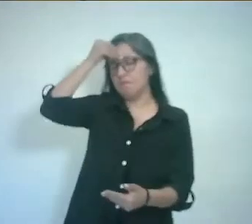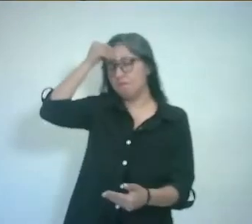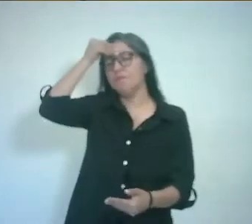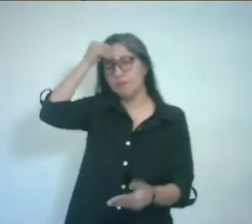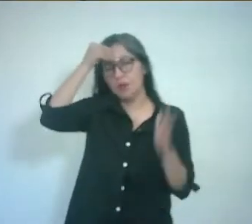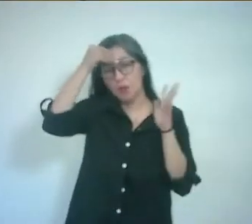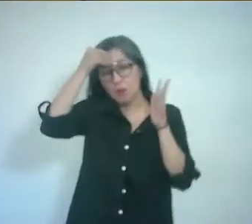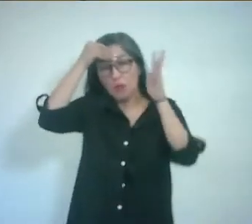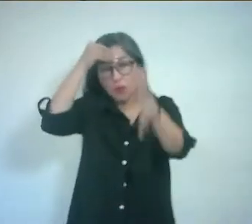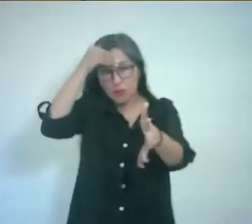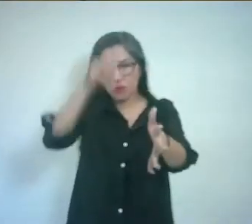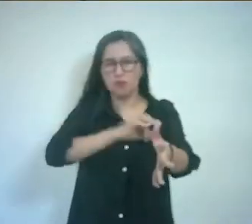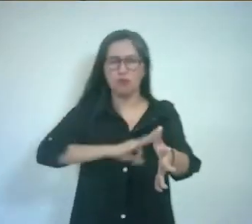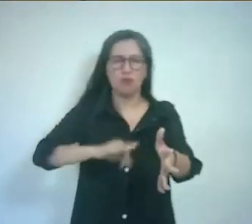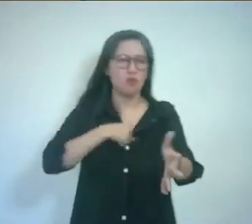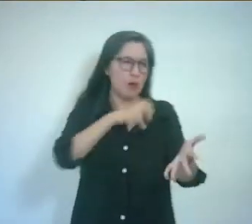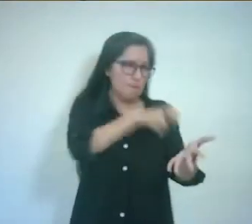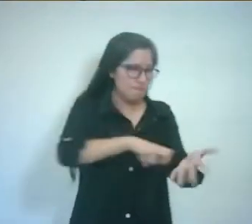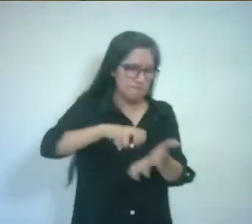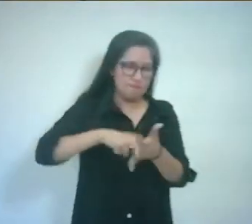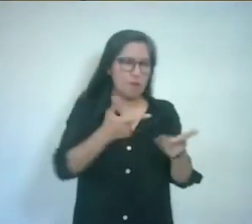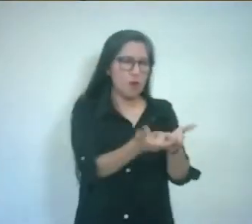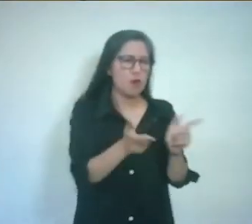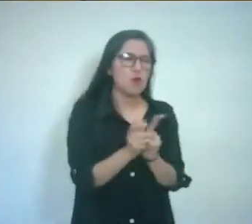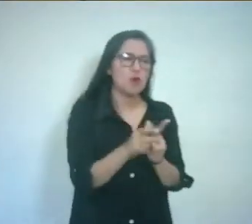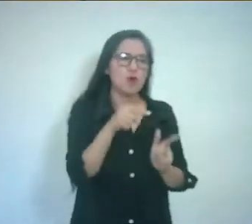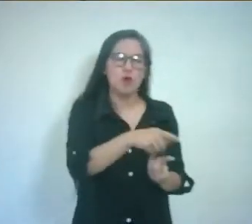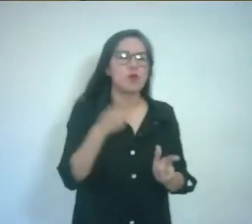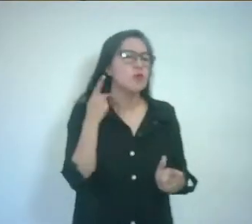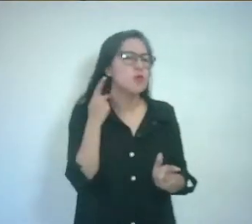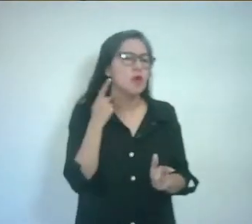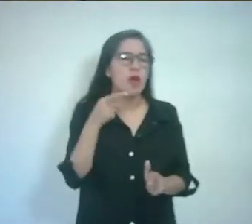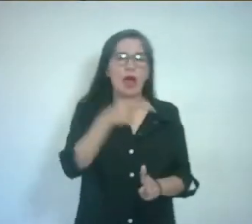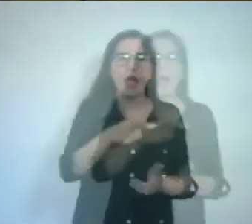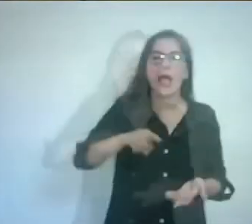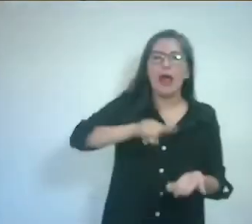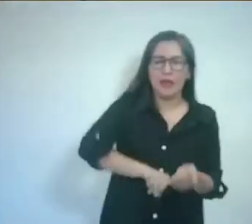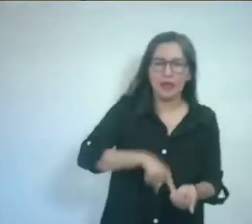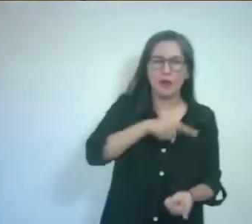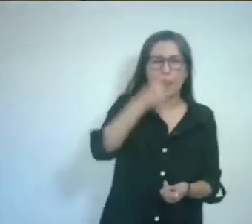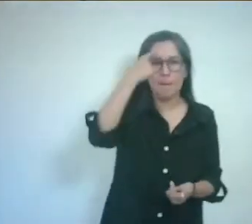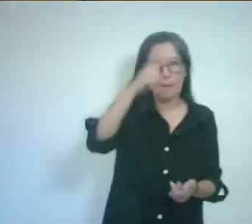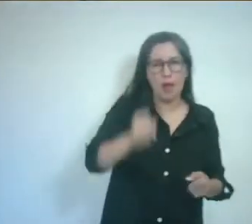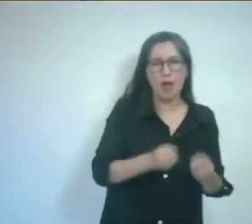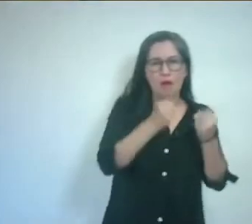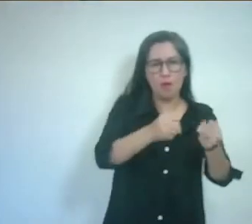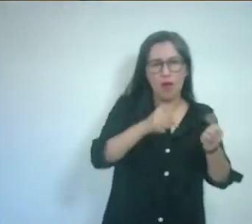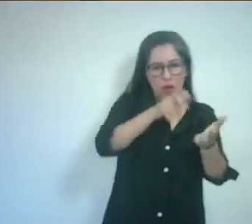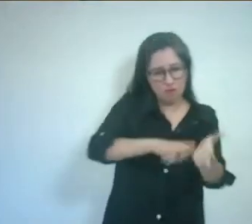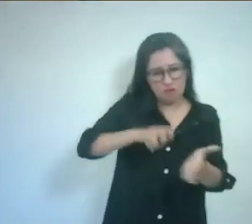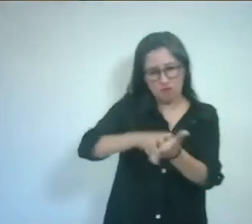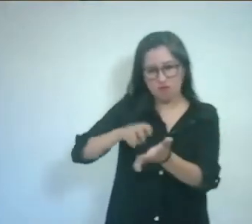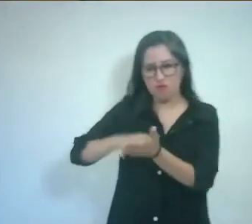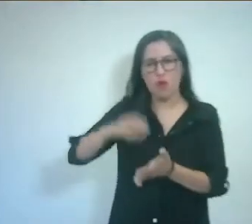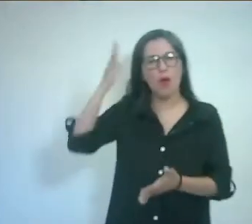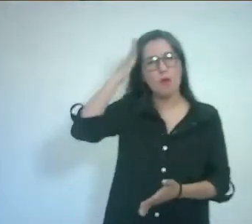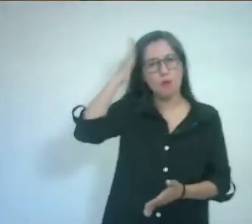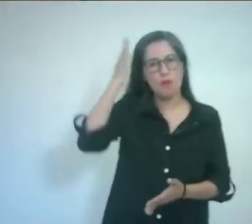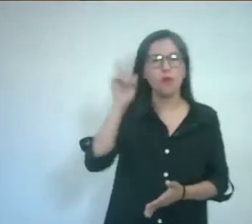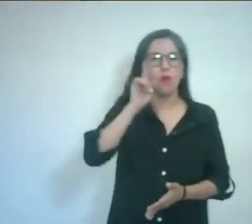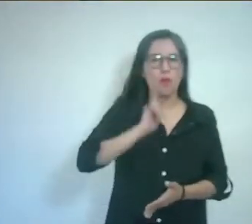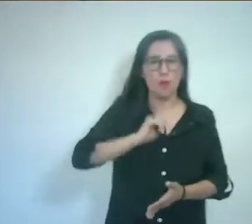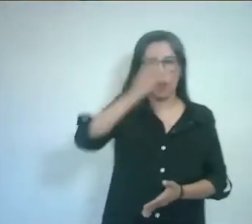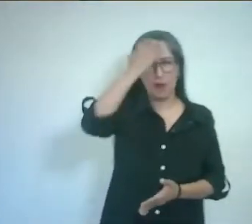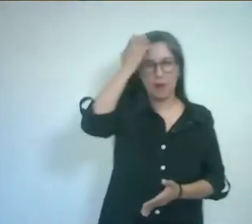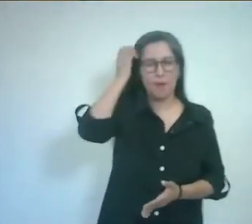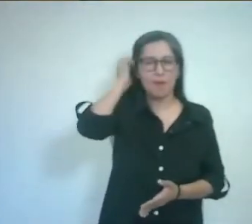de exhortar a los partidos políticos a orientar sus programas operativos para el fortalecimiento del liderazgo de las candidatas